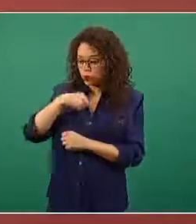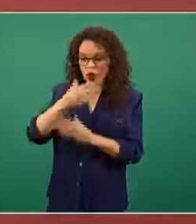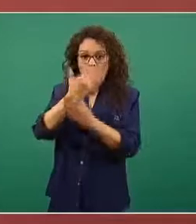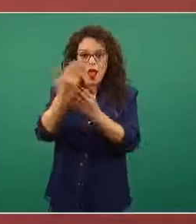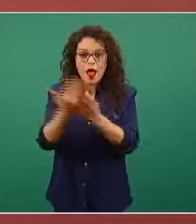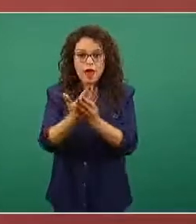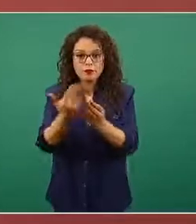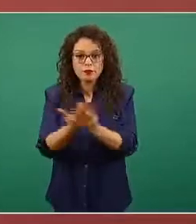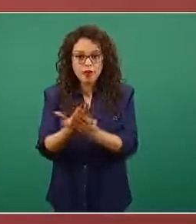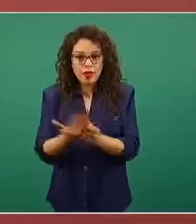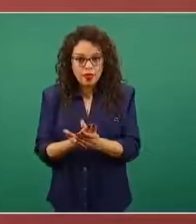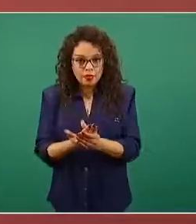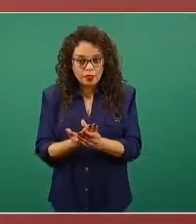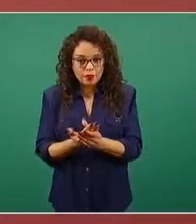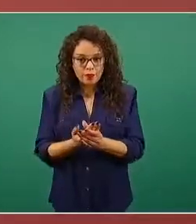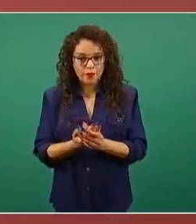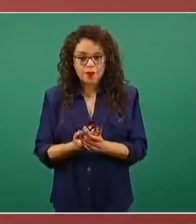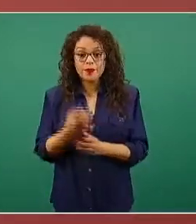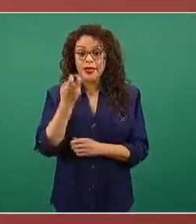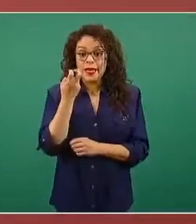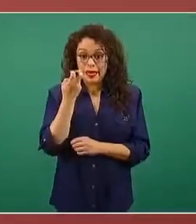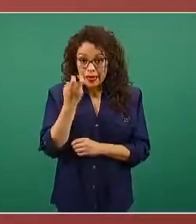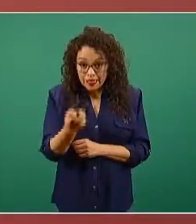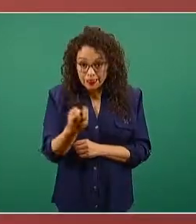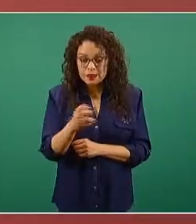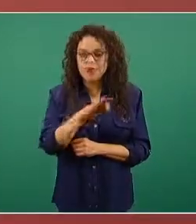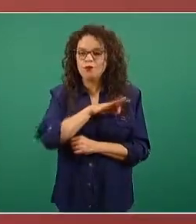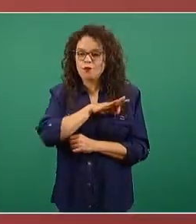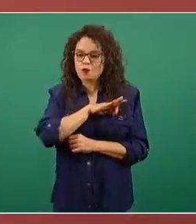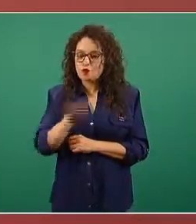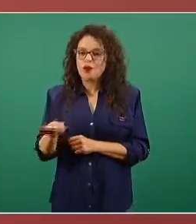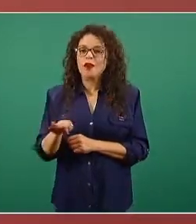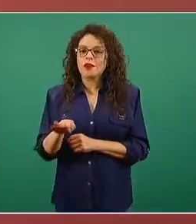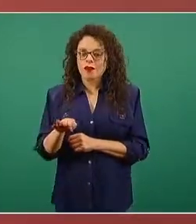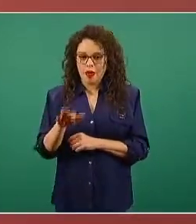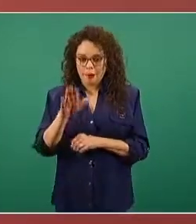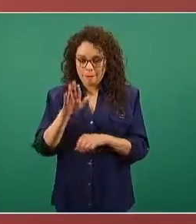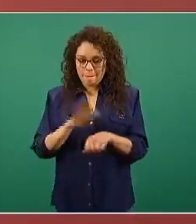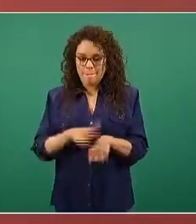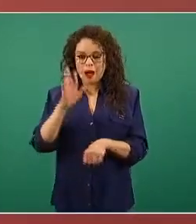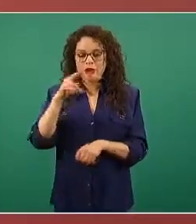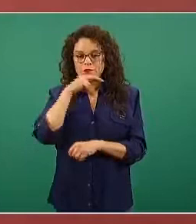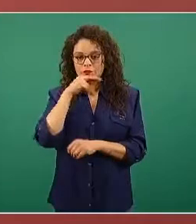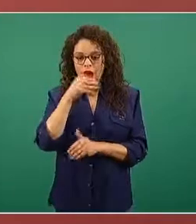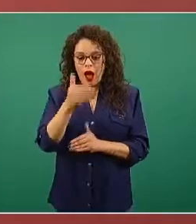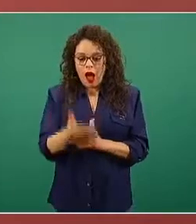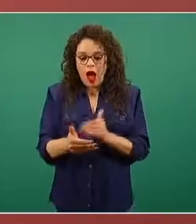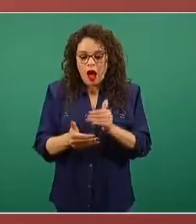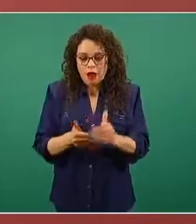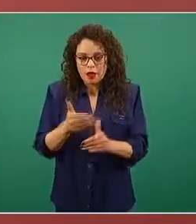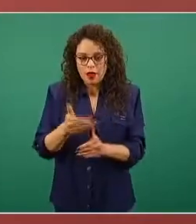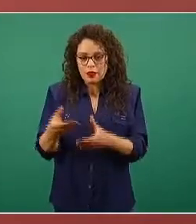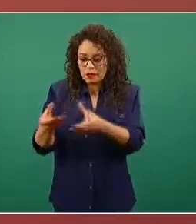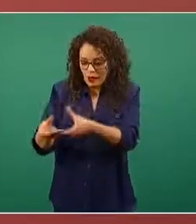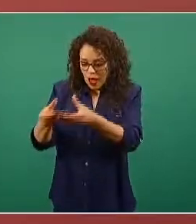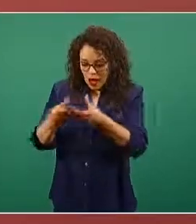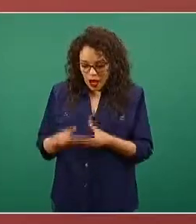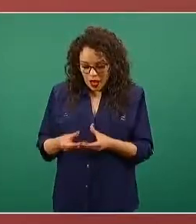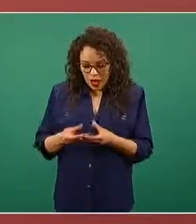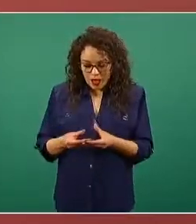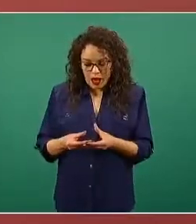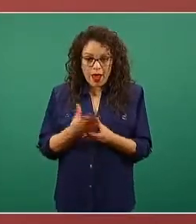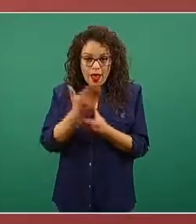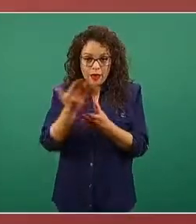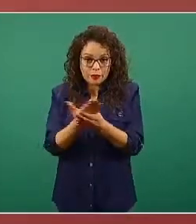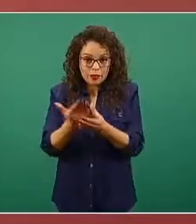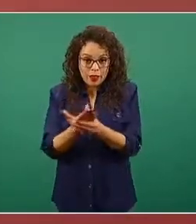que nos permitiría es ir avanzando en la parte sustantiva, que es tomar conocimiento del expediente, pero obviamente no tiene